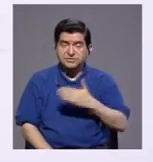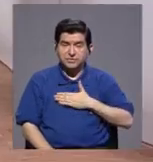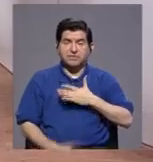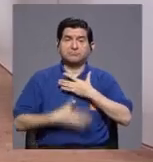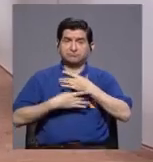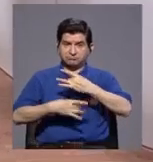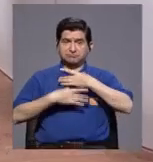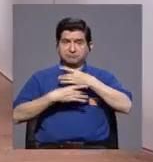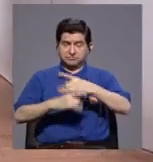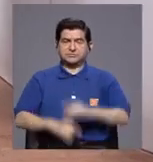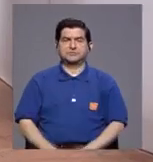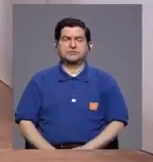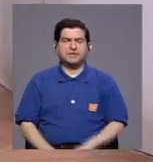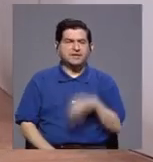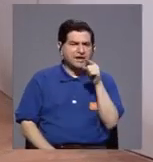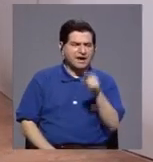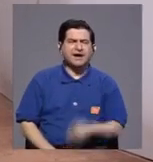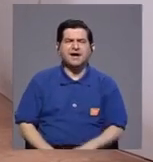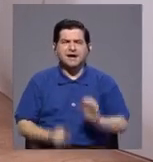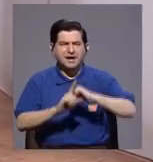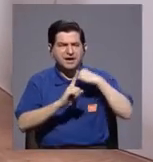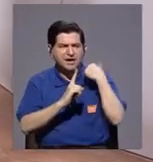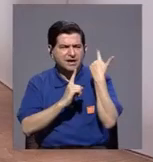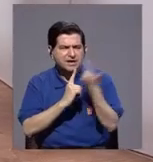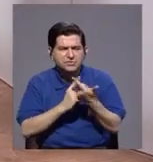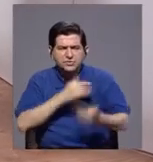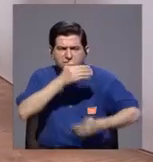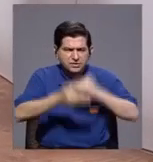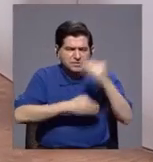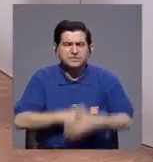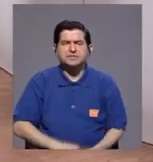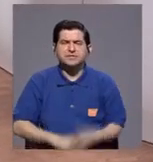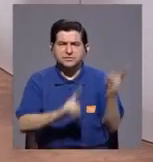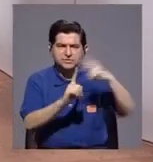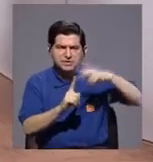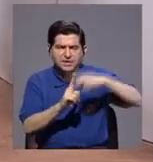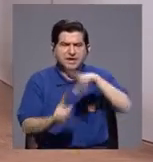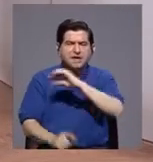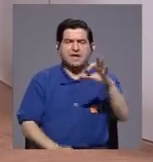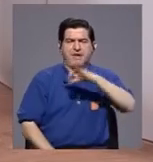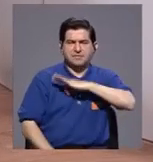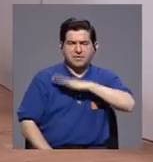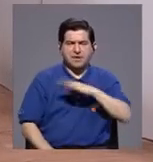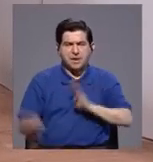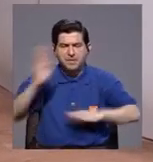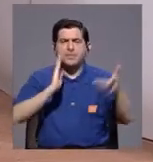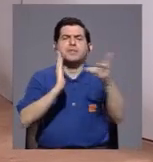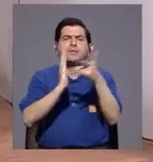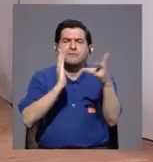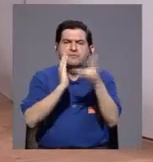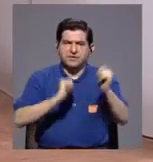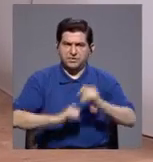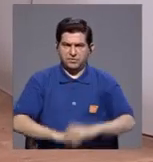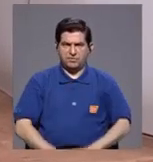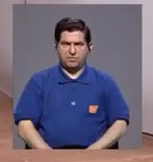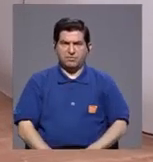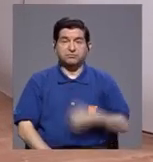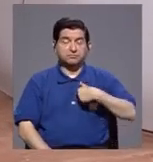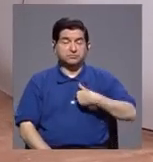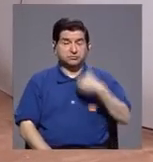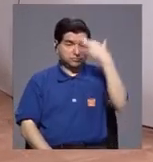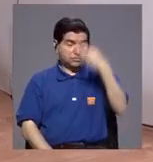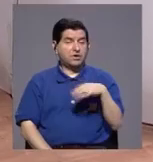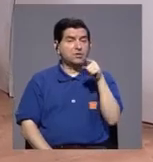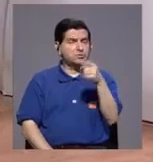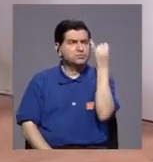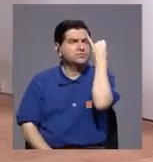mucho la atención los términos socialización de conceptos aplicaciones y beneficios de la biotecnología y me imagino que la